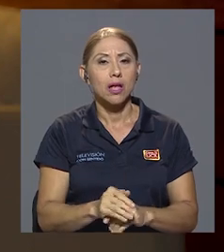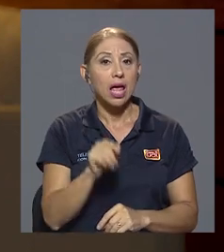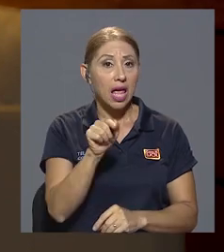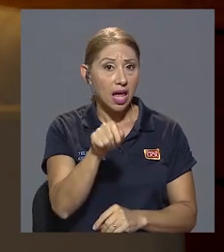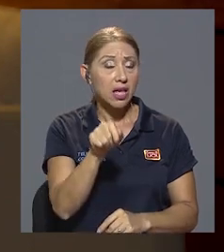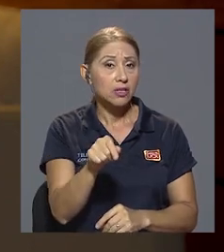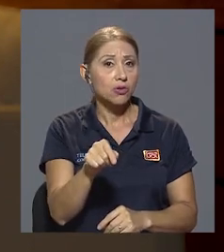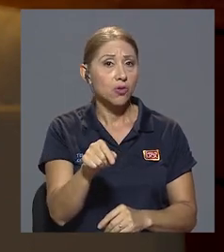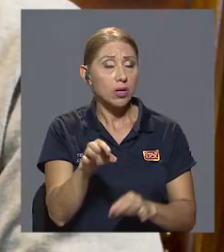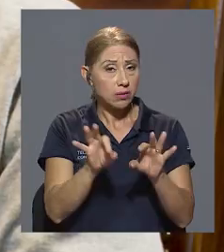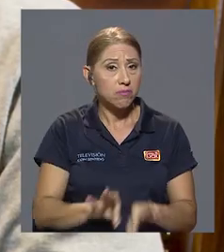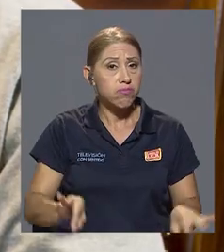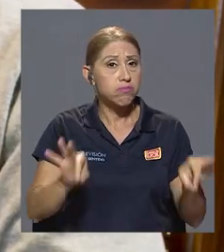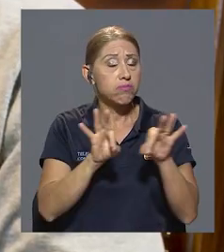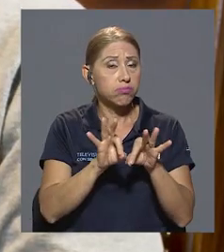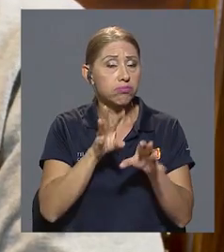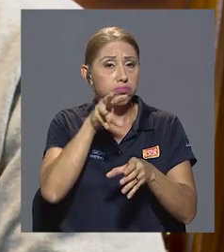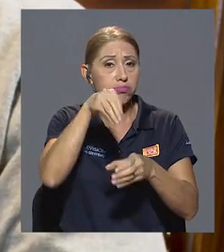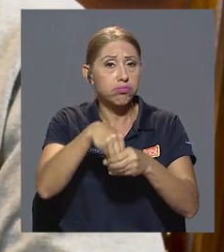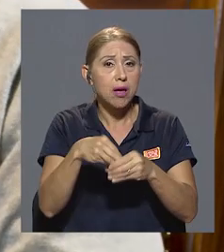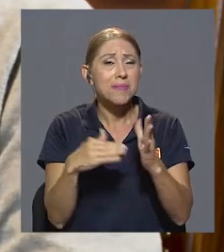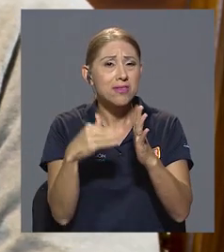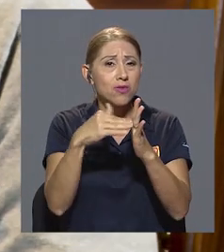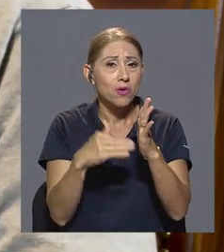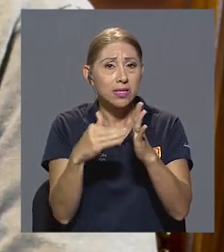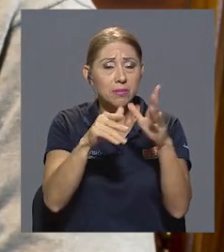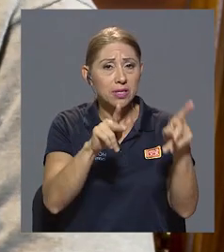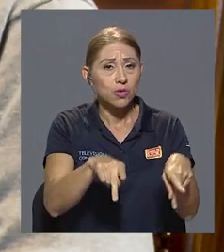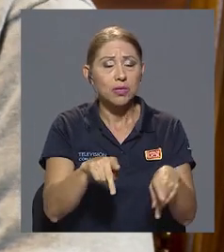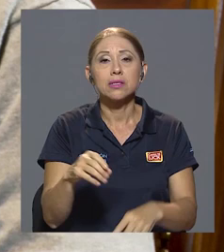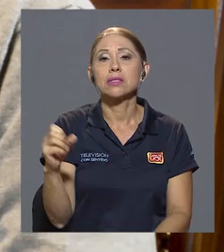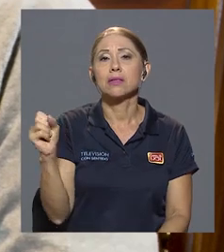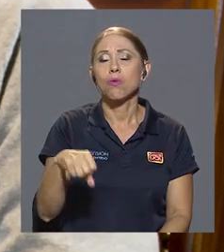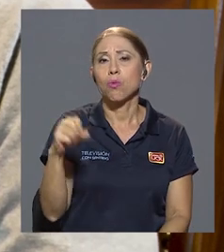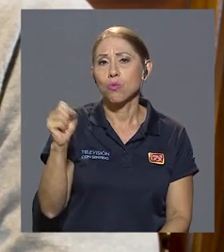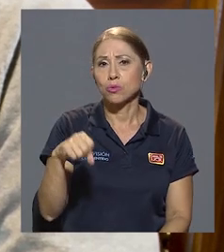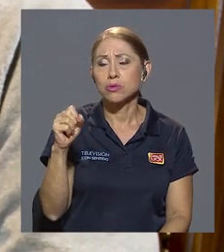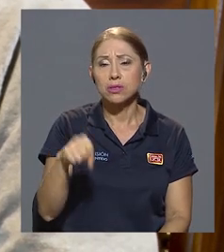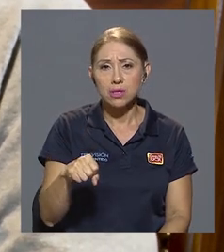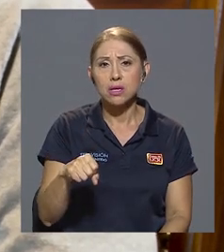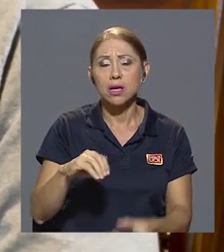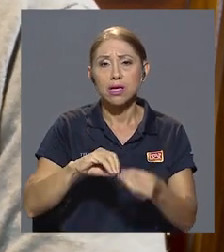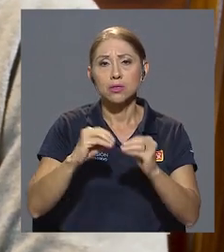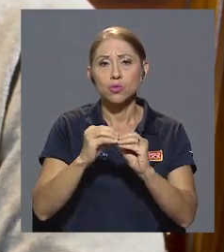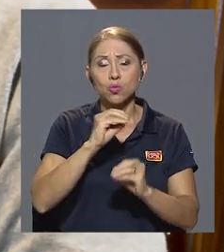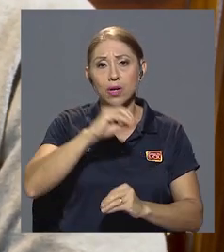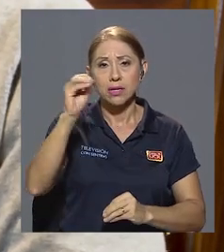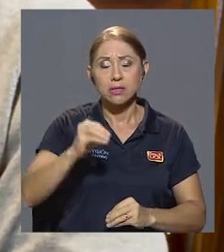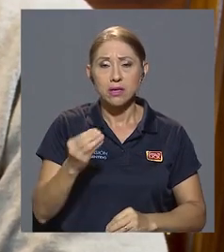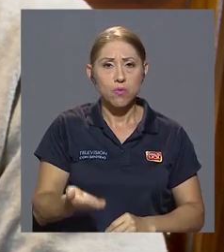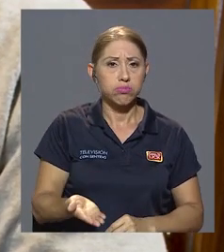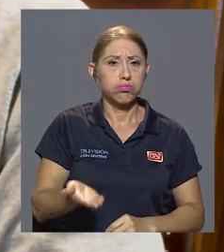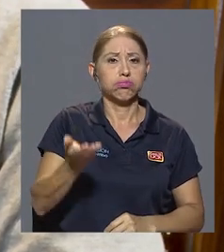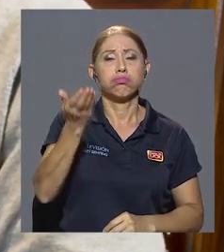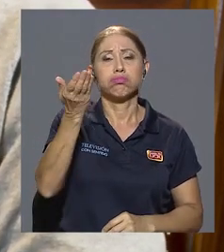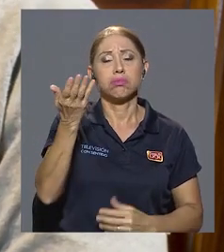eso atañe a millones de personas así es una cifra enorme es decir estamos hablando